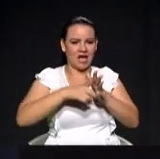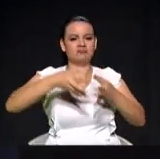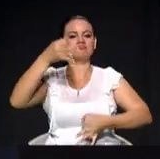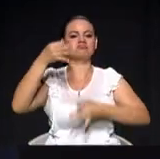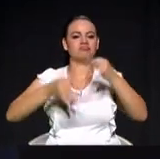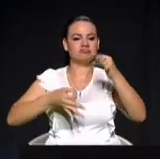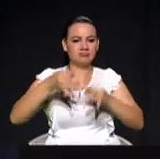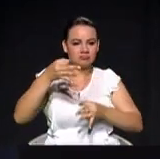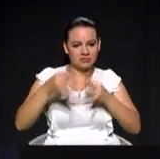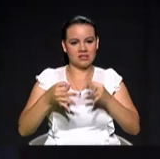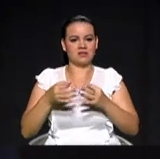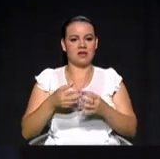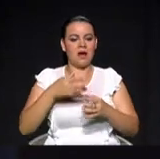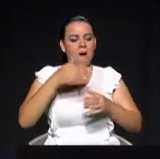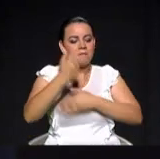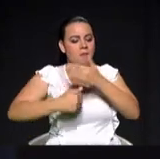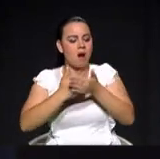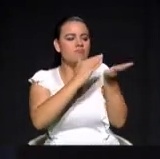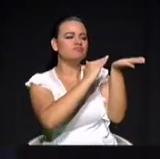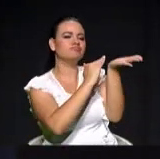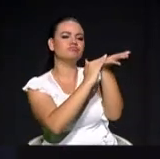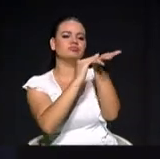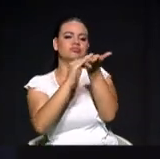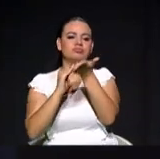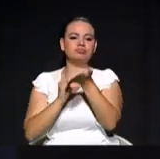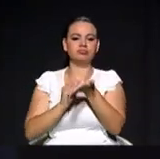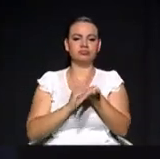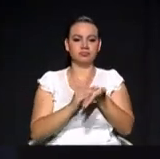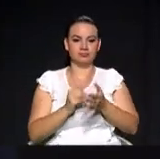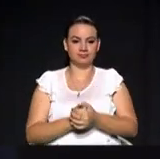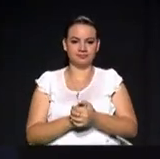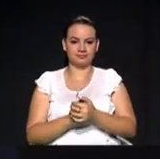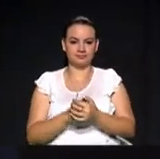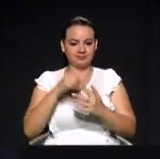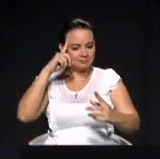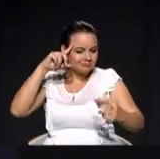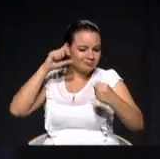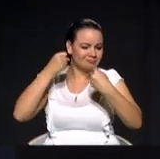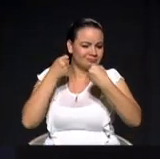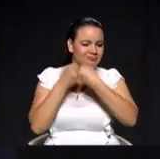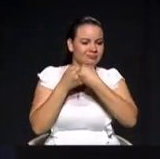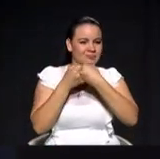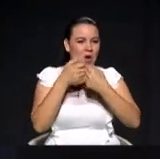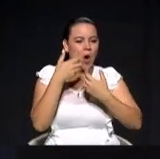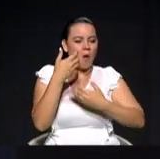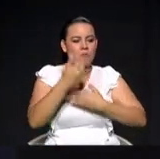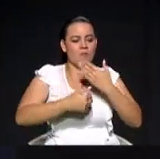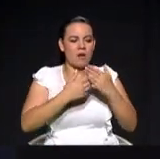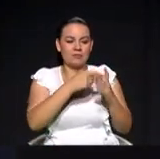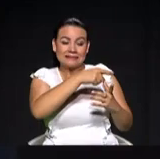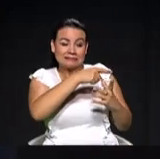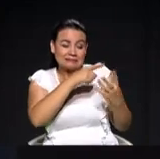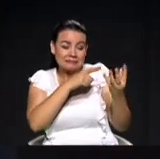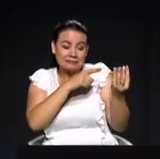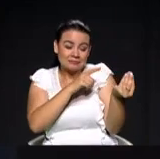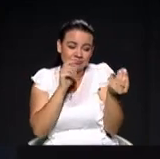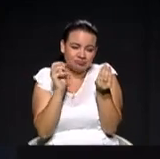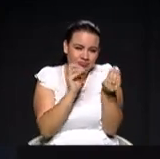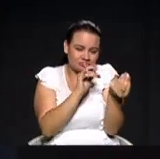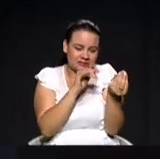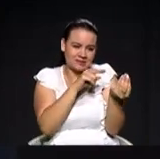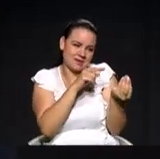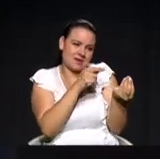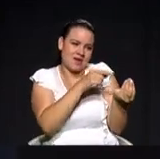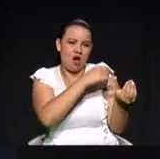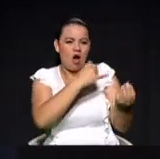esto tiene va de la mano un poco también con la persuasión persuadir a estos jóvenes que también son